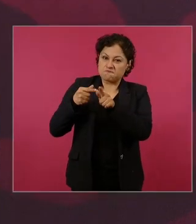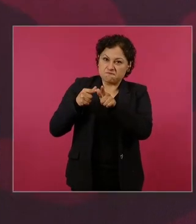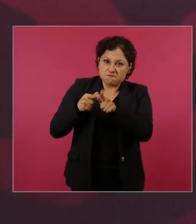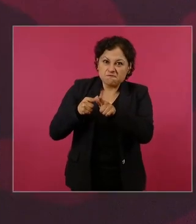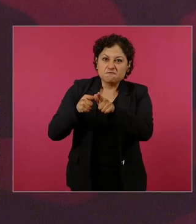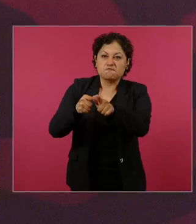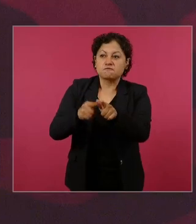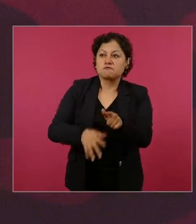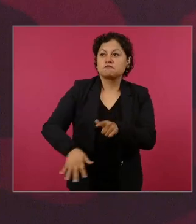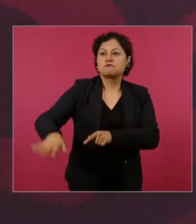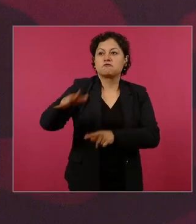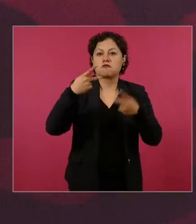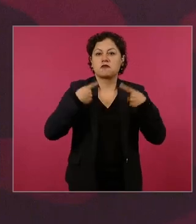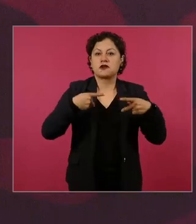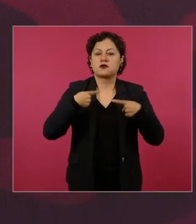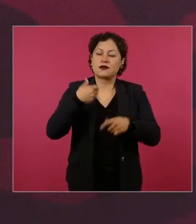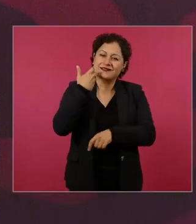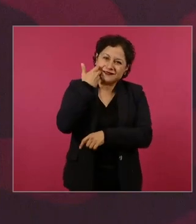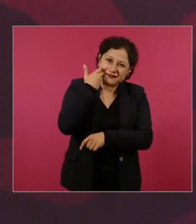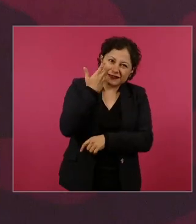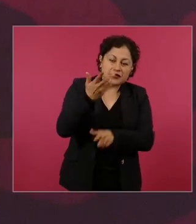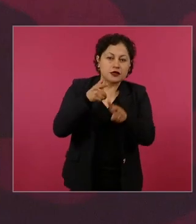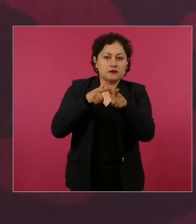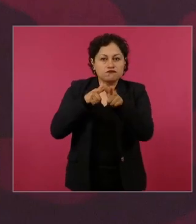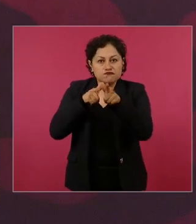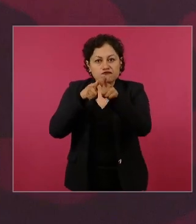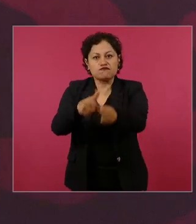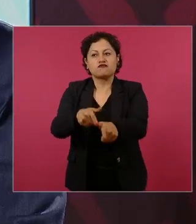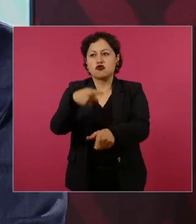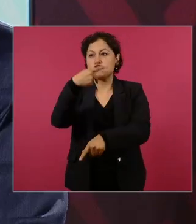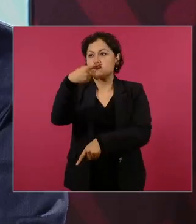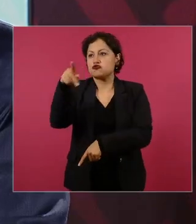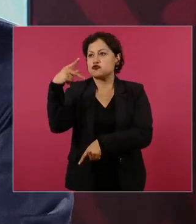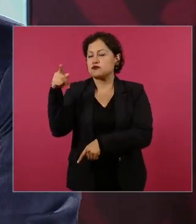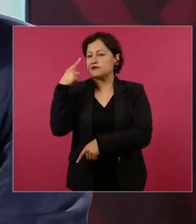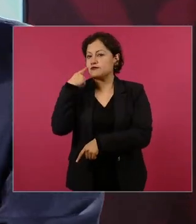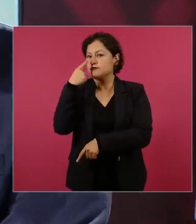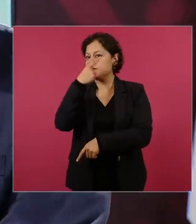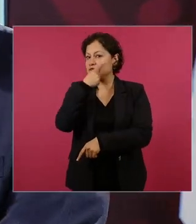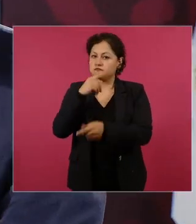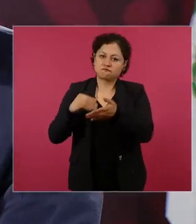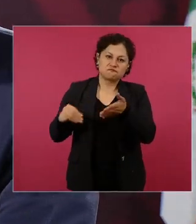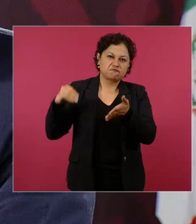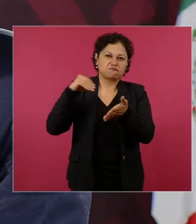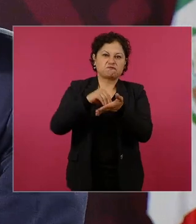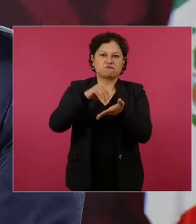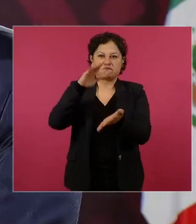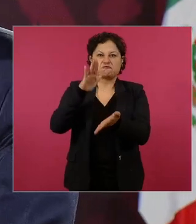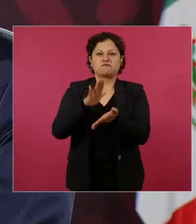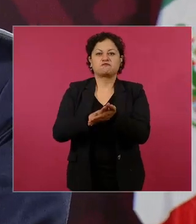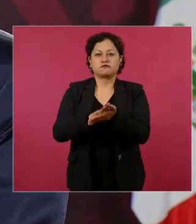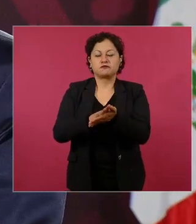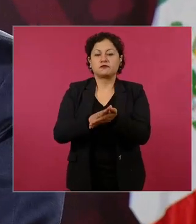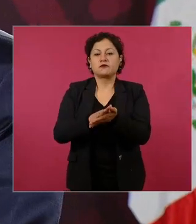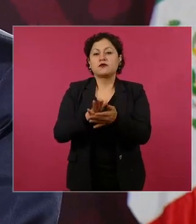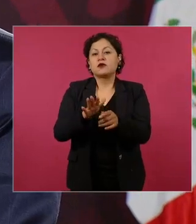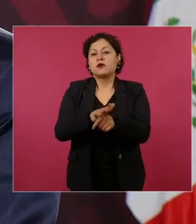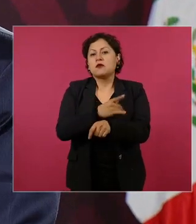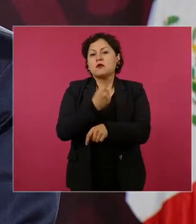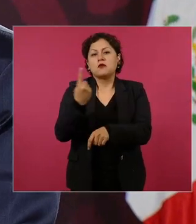transformación. Porque en 6 años, como es mucho el atraso,